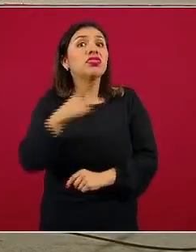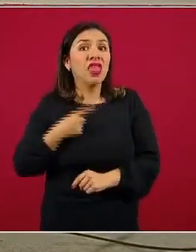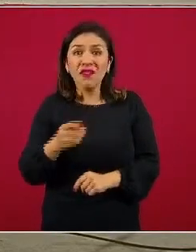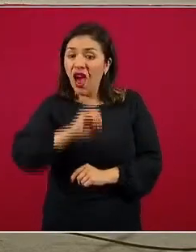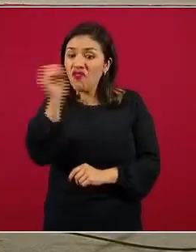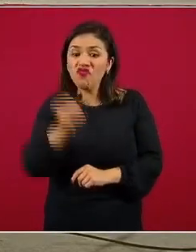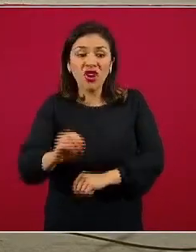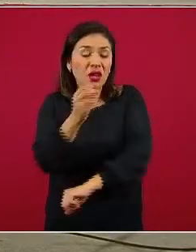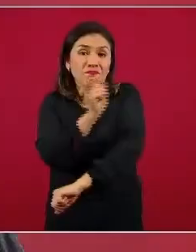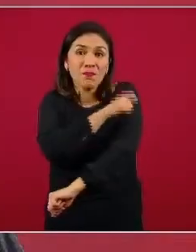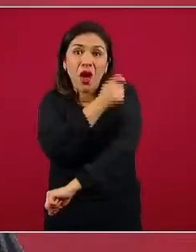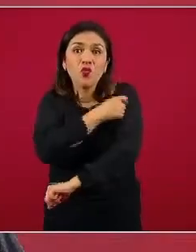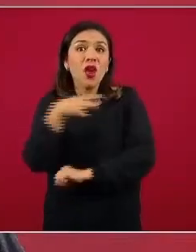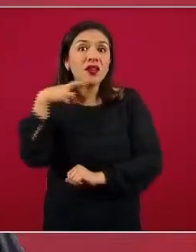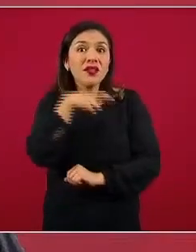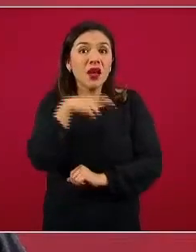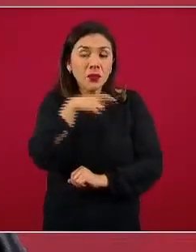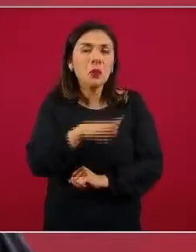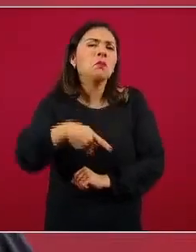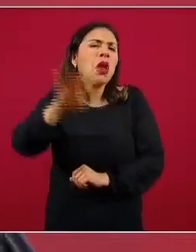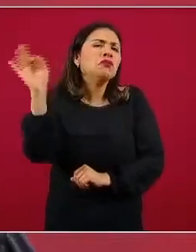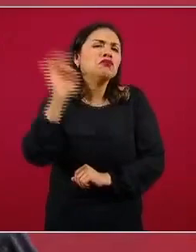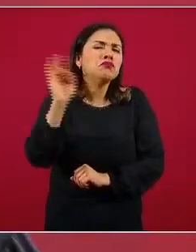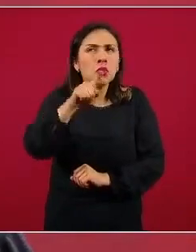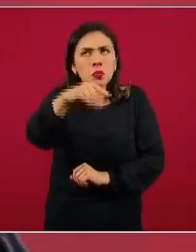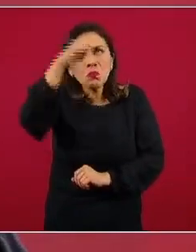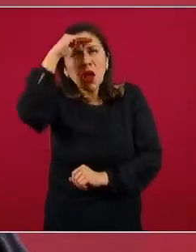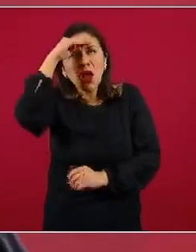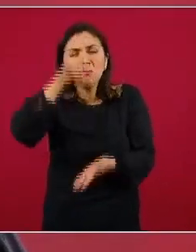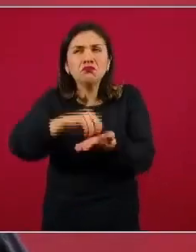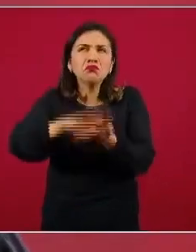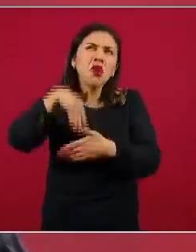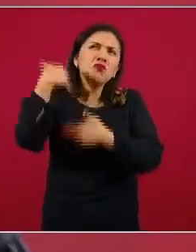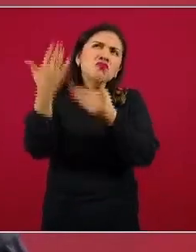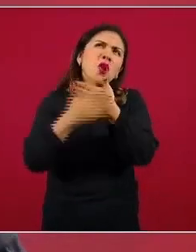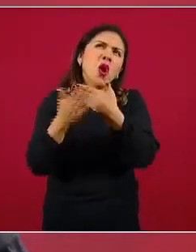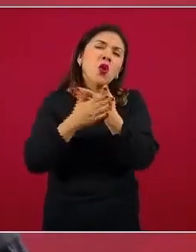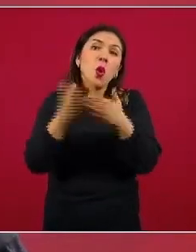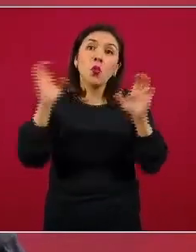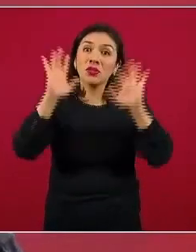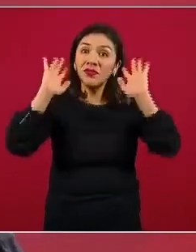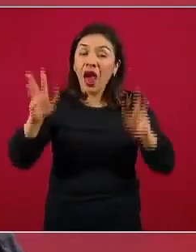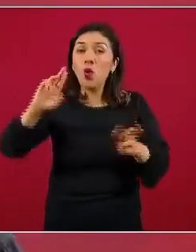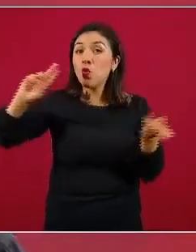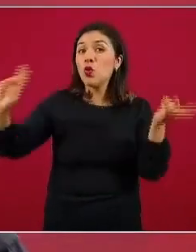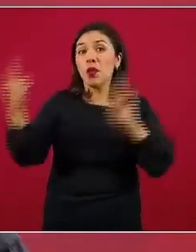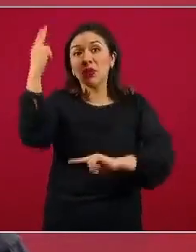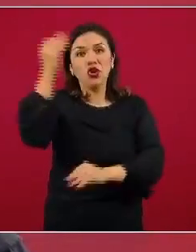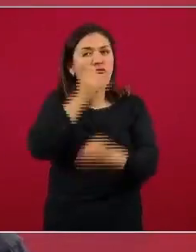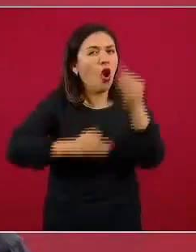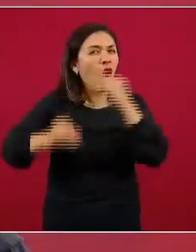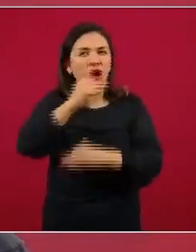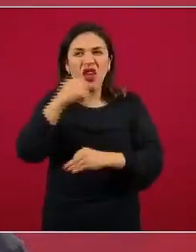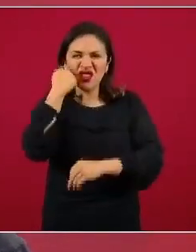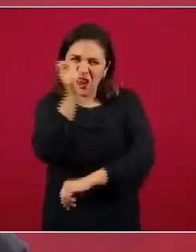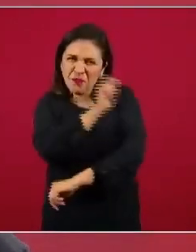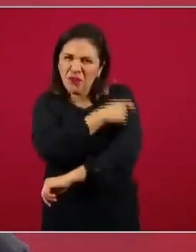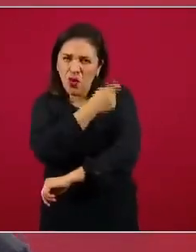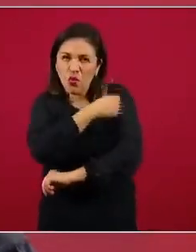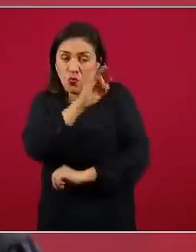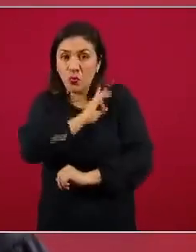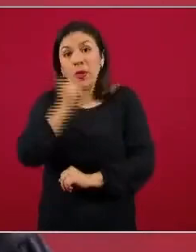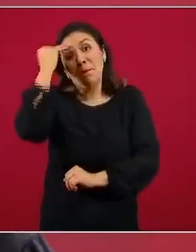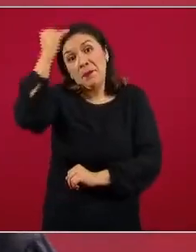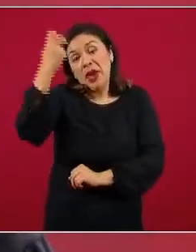recibir la vacuna, pero más allá que en un momento se plantee y que se dé el acceso universal a la vacuna, que es algo planteado precisamente para